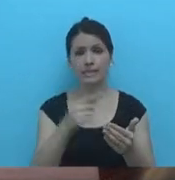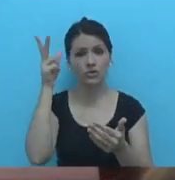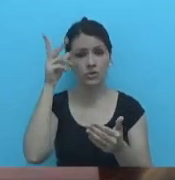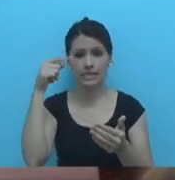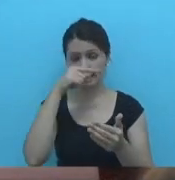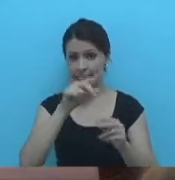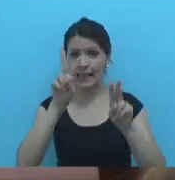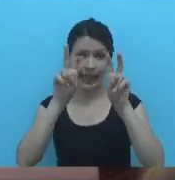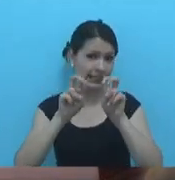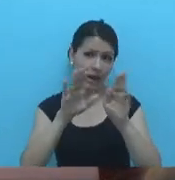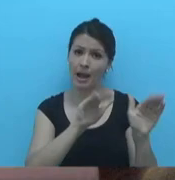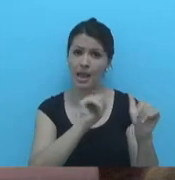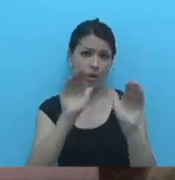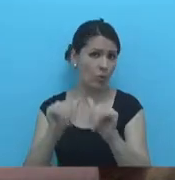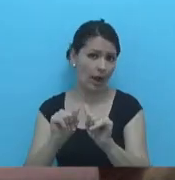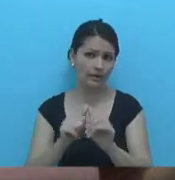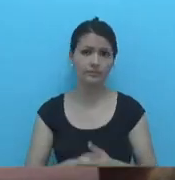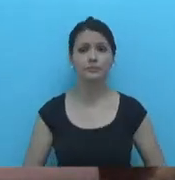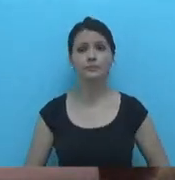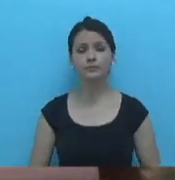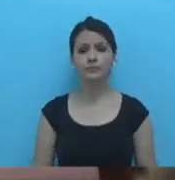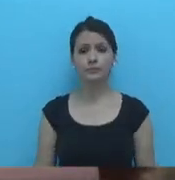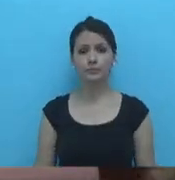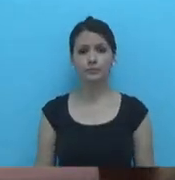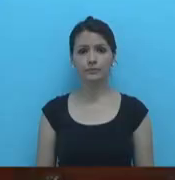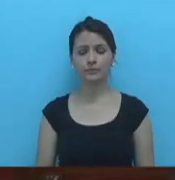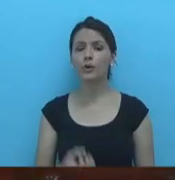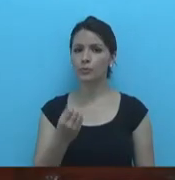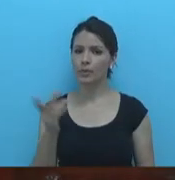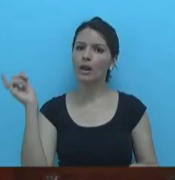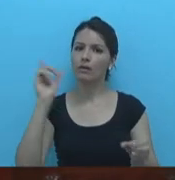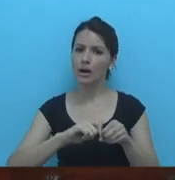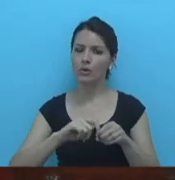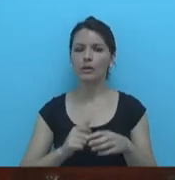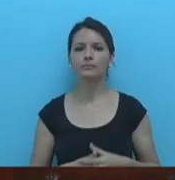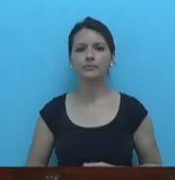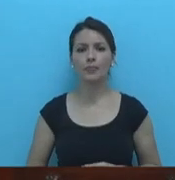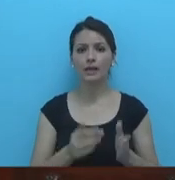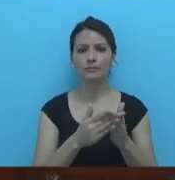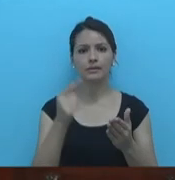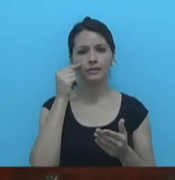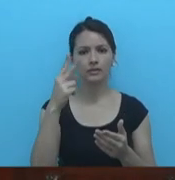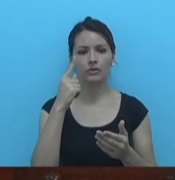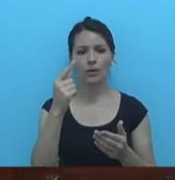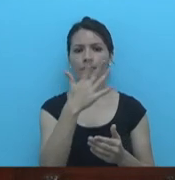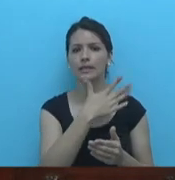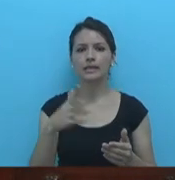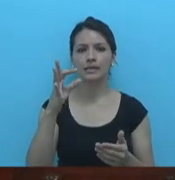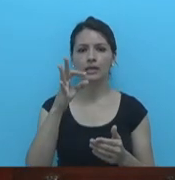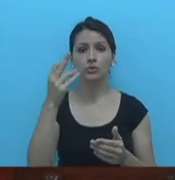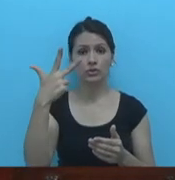32.187 de autoría de nuestro bloque, que es del mismo tema. Bien, si no hay oposición, así será. Expediente